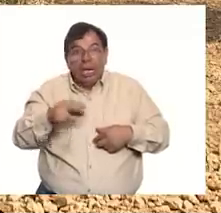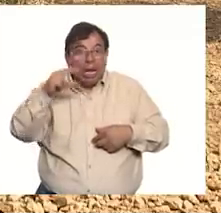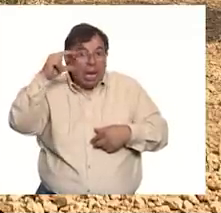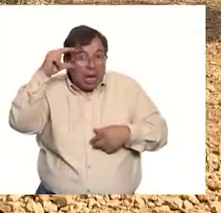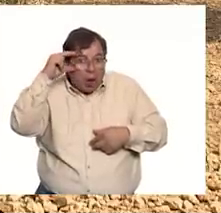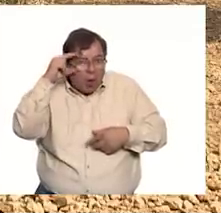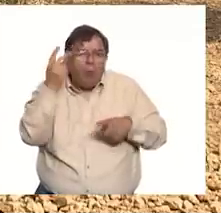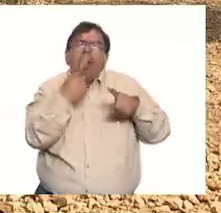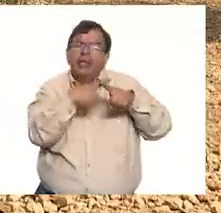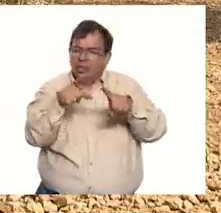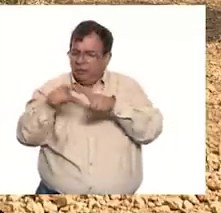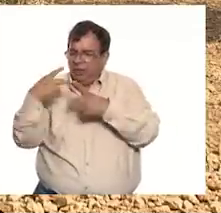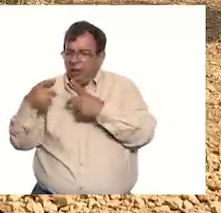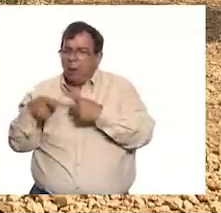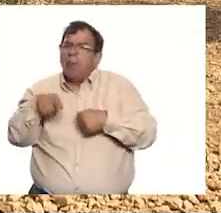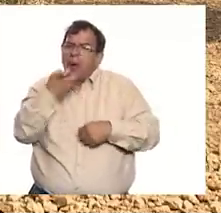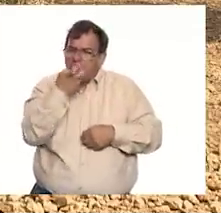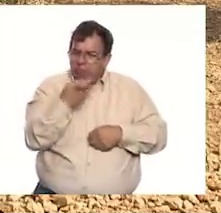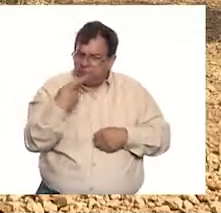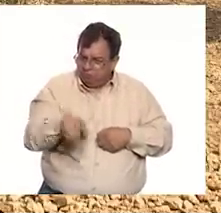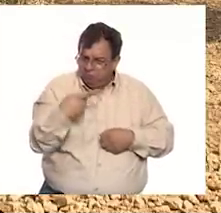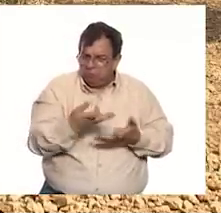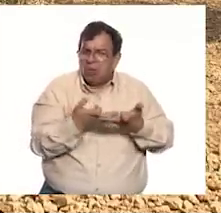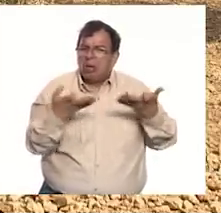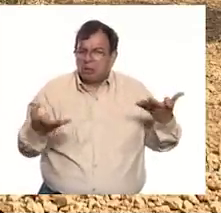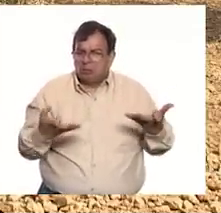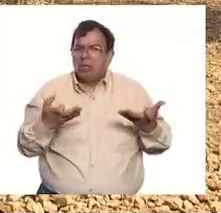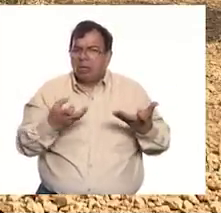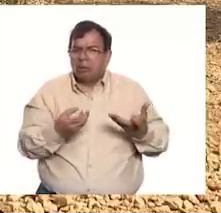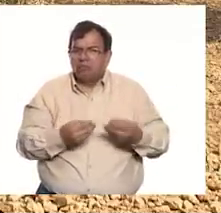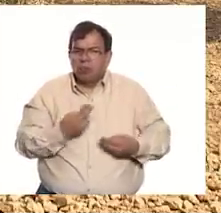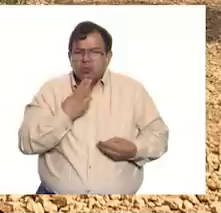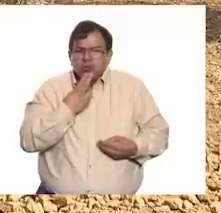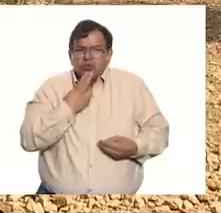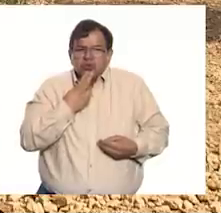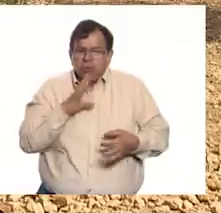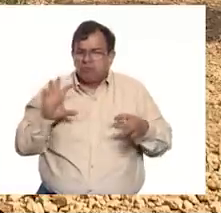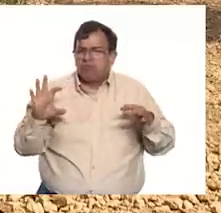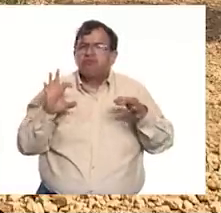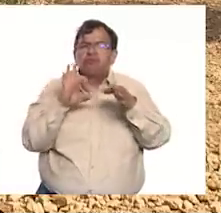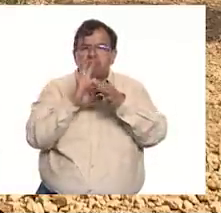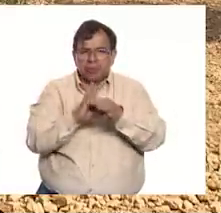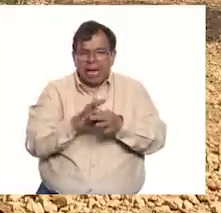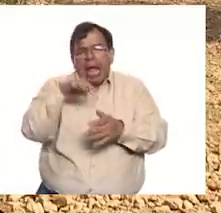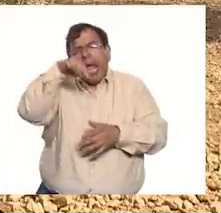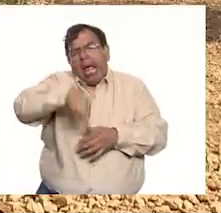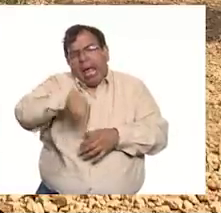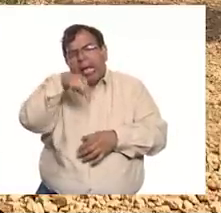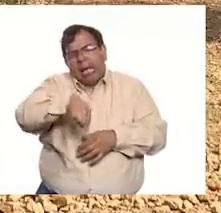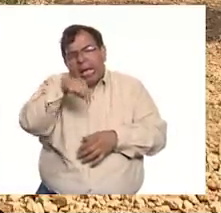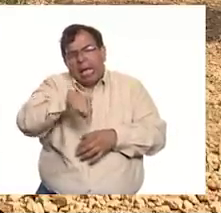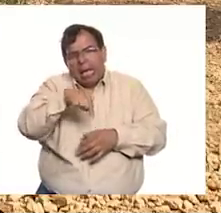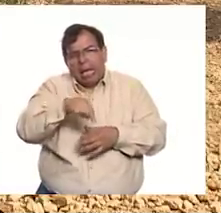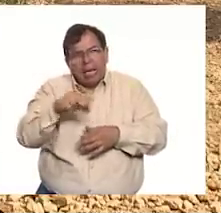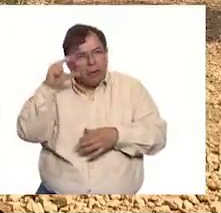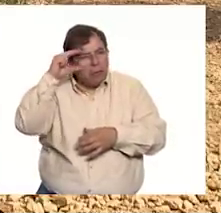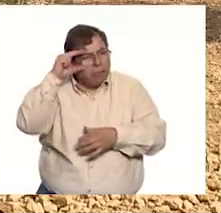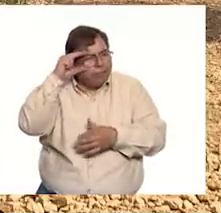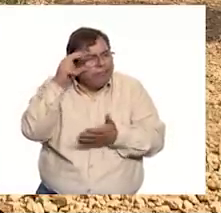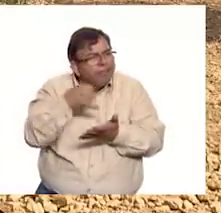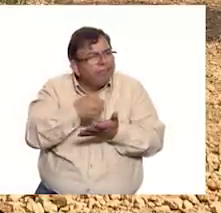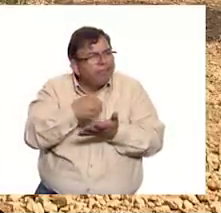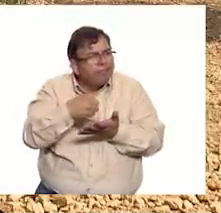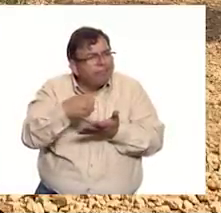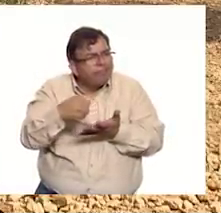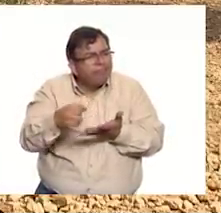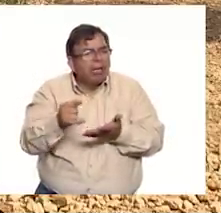versátil, este clima y suelo son idóneos para su cultivo. Por eso es que aquí ha tenido tanto crecimiento vinculado a la fabricación